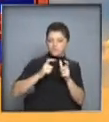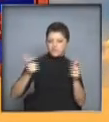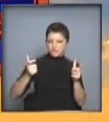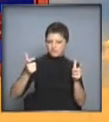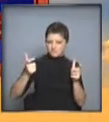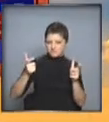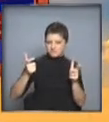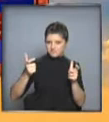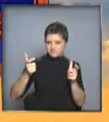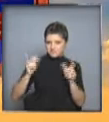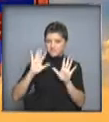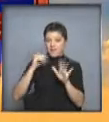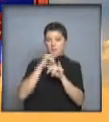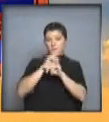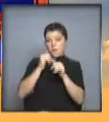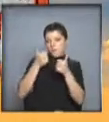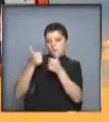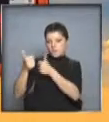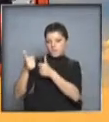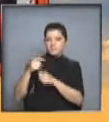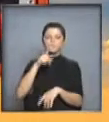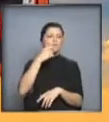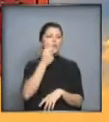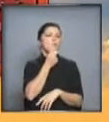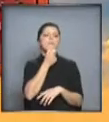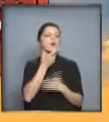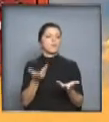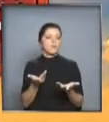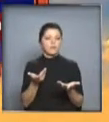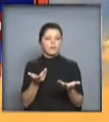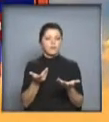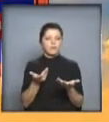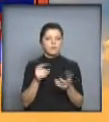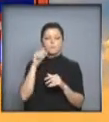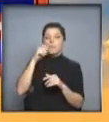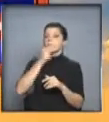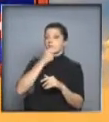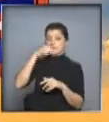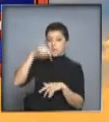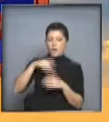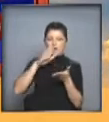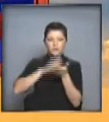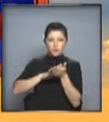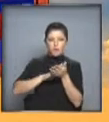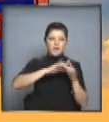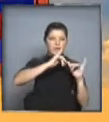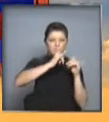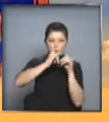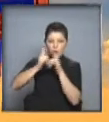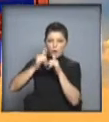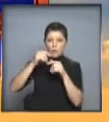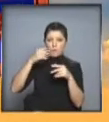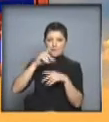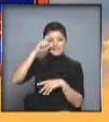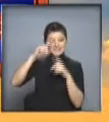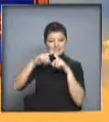hacer. Están haciendo bien marketing. Por ejemplo, todo el mito de la cantidad de jóvenes que habían ido a las exequias del